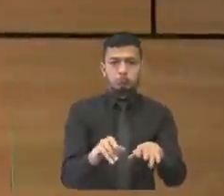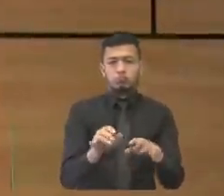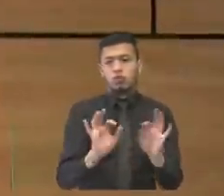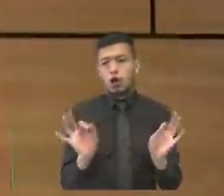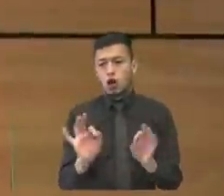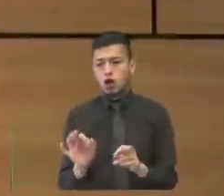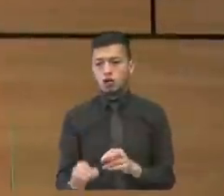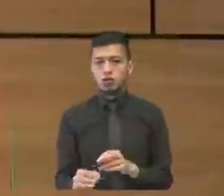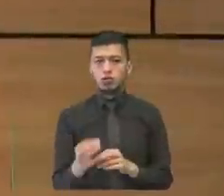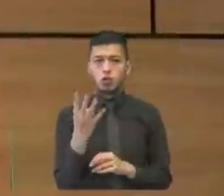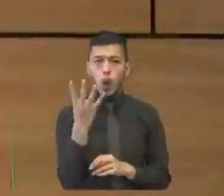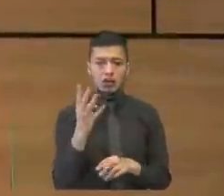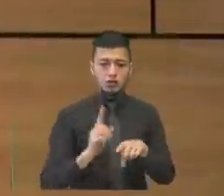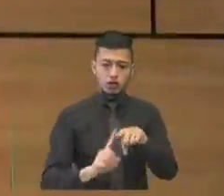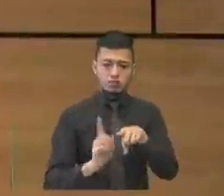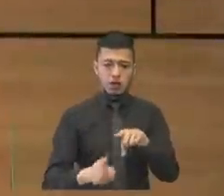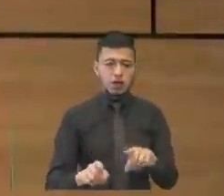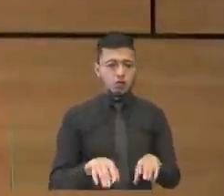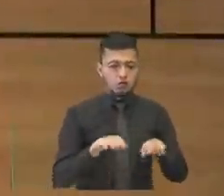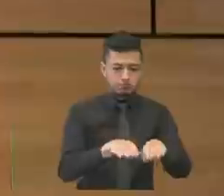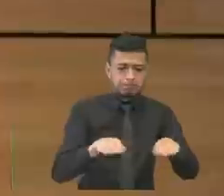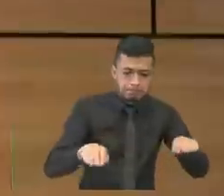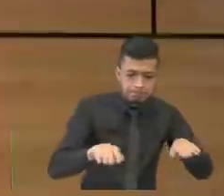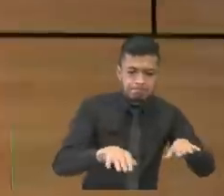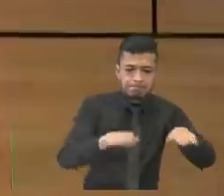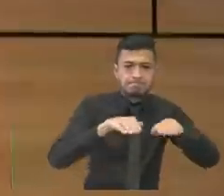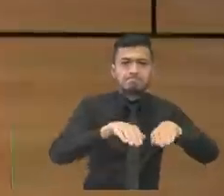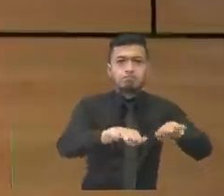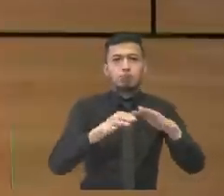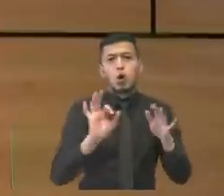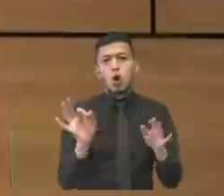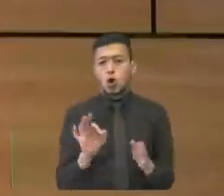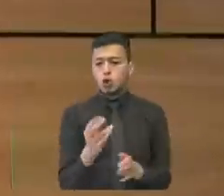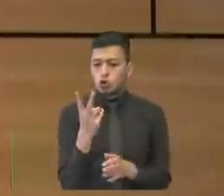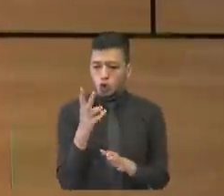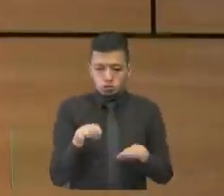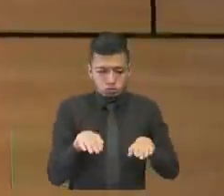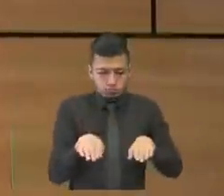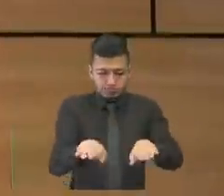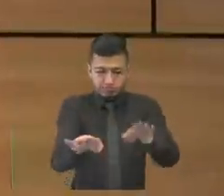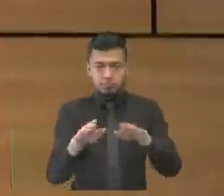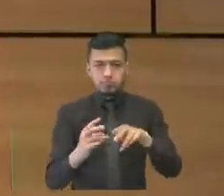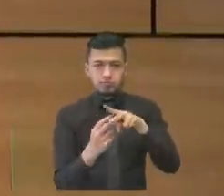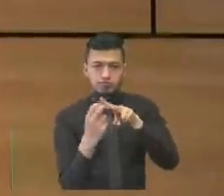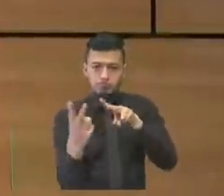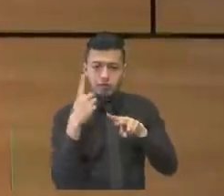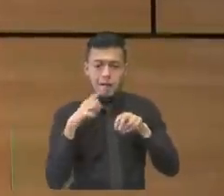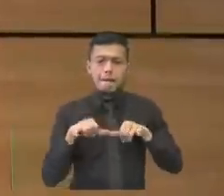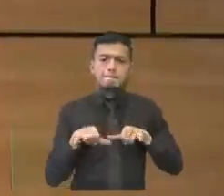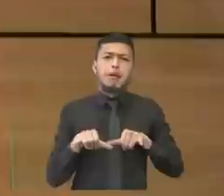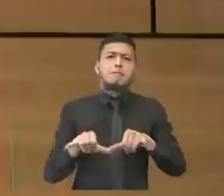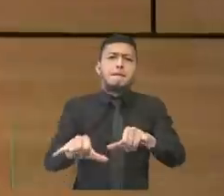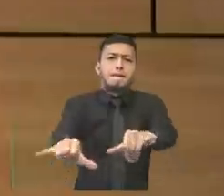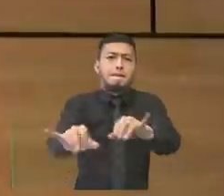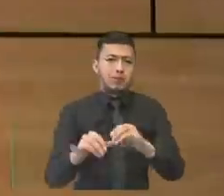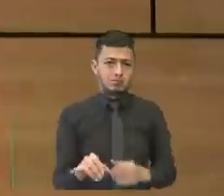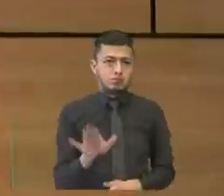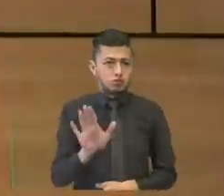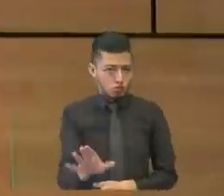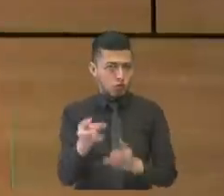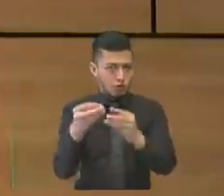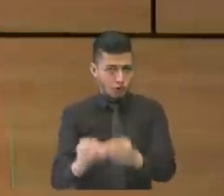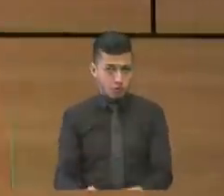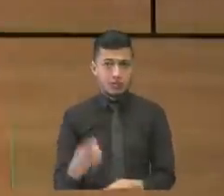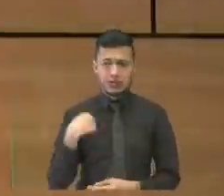dedicados para troncales de Transmilenio, o con 2 carriles dedicados, todo el corredor igual, con tranvía. Y